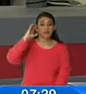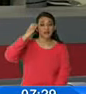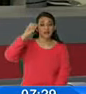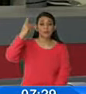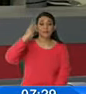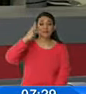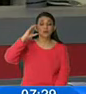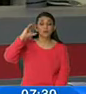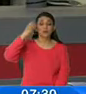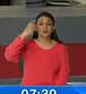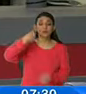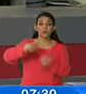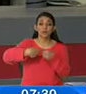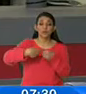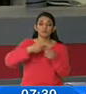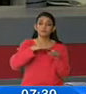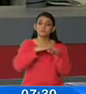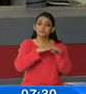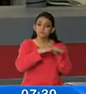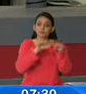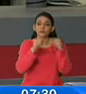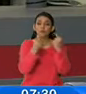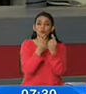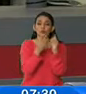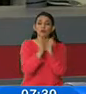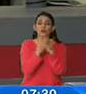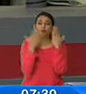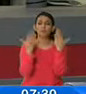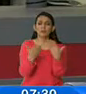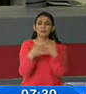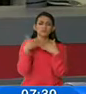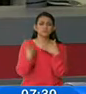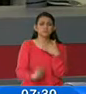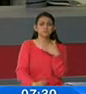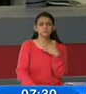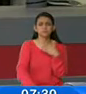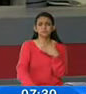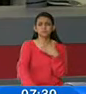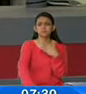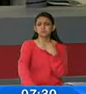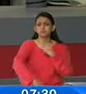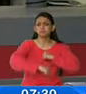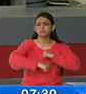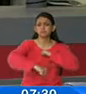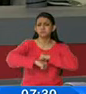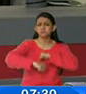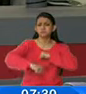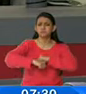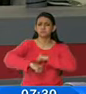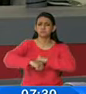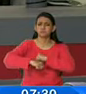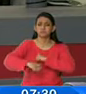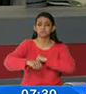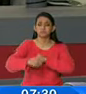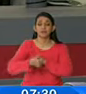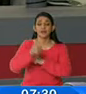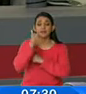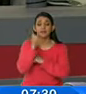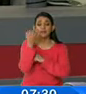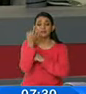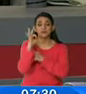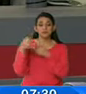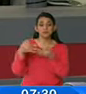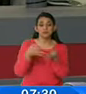Radio Quito, y con el aval del Grupo Editorial El Comercio, realizaron una cobertura maratónica a estos comicios del 19 de febrero,